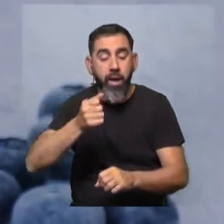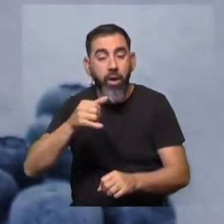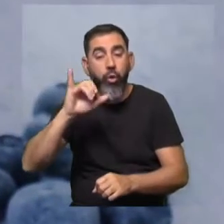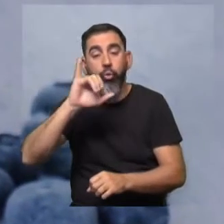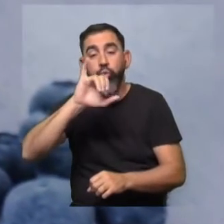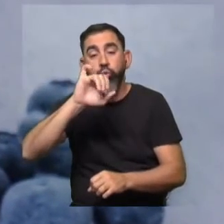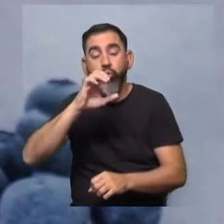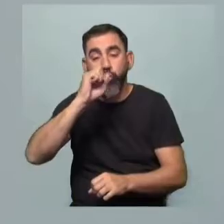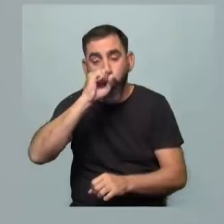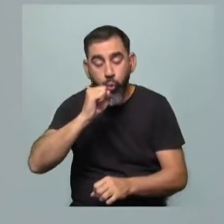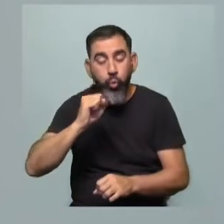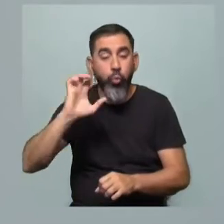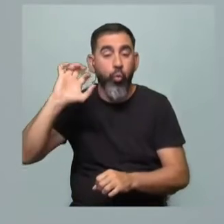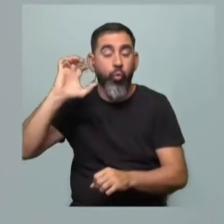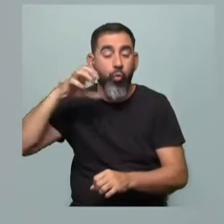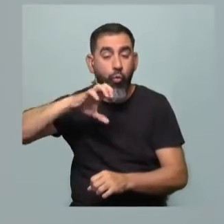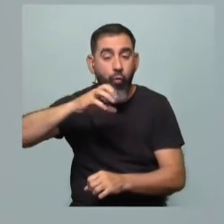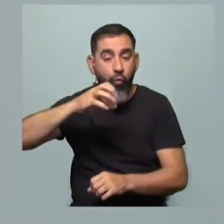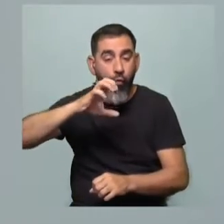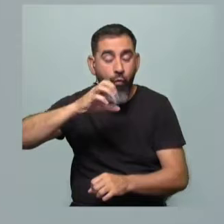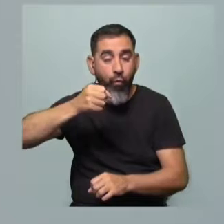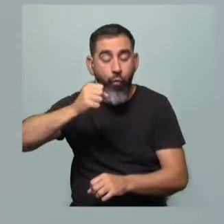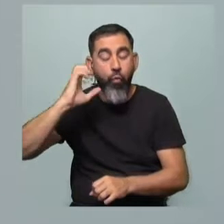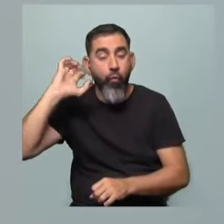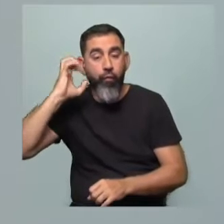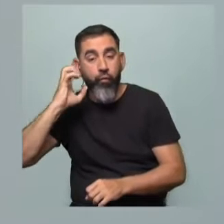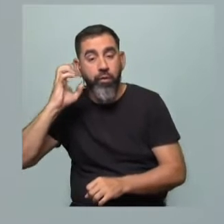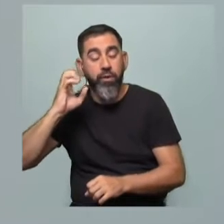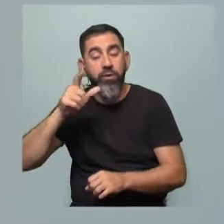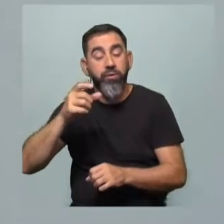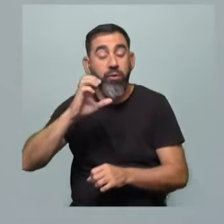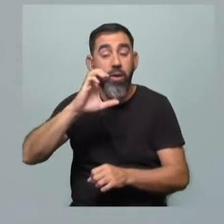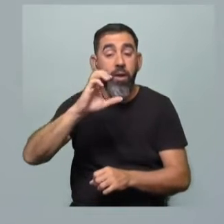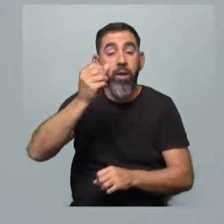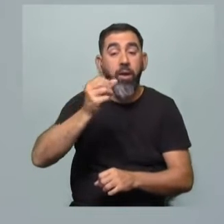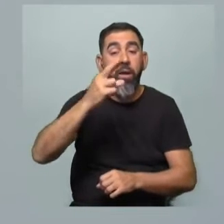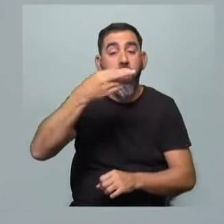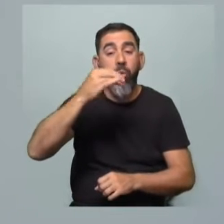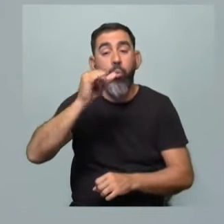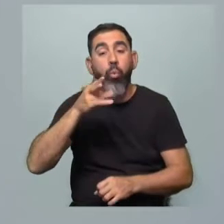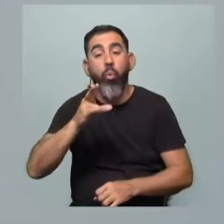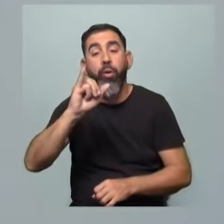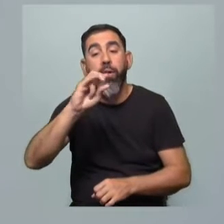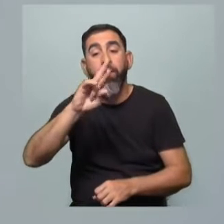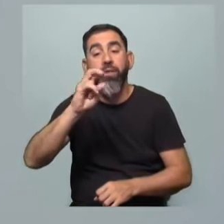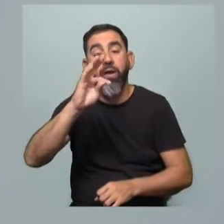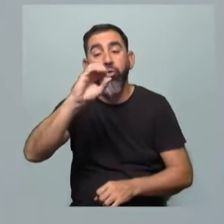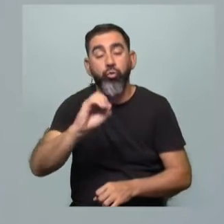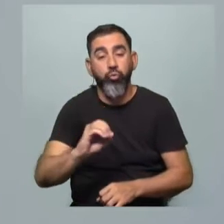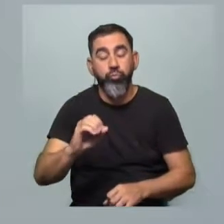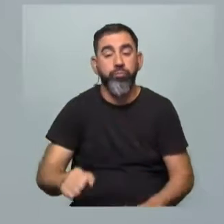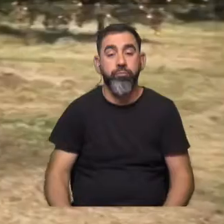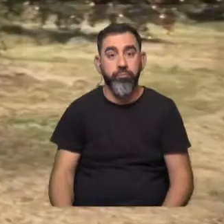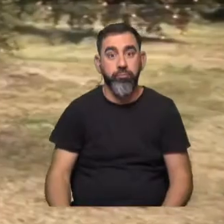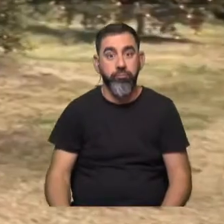yogures, jugos de fruta. Químicamente, la pectina es un carbohidrato, más específicamente es un